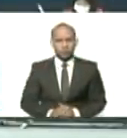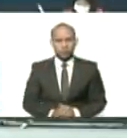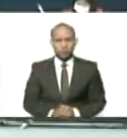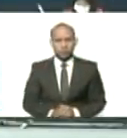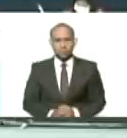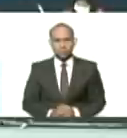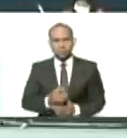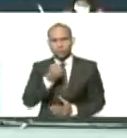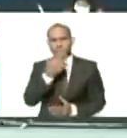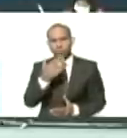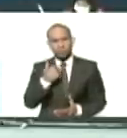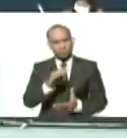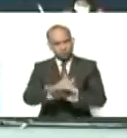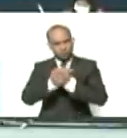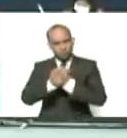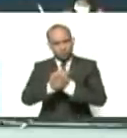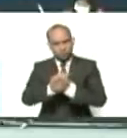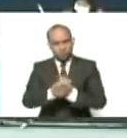Bueno, compañero,